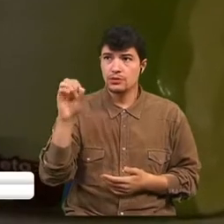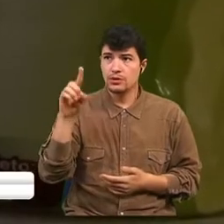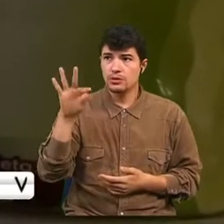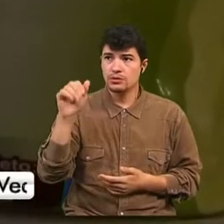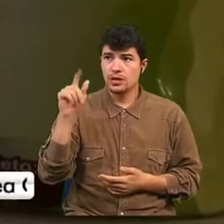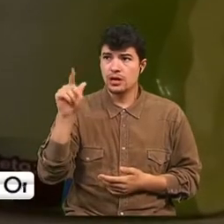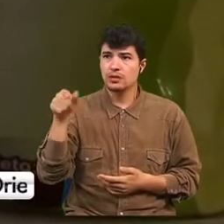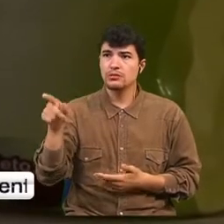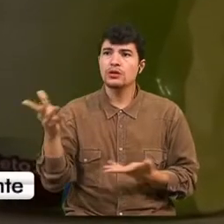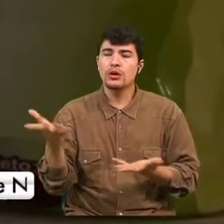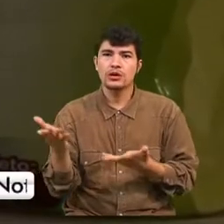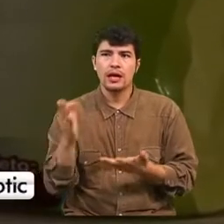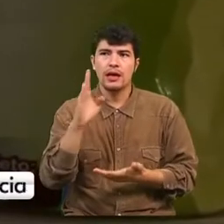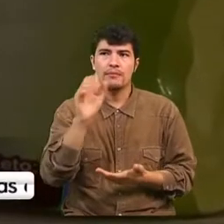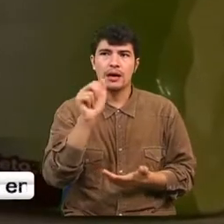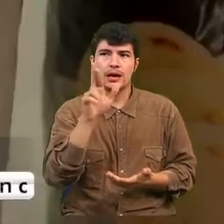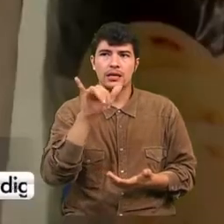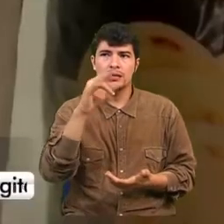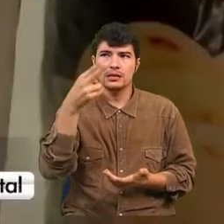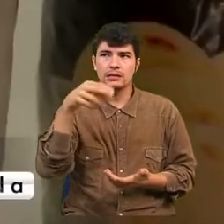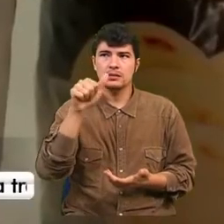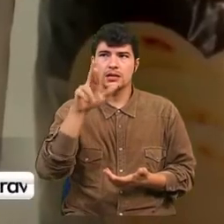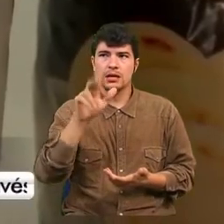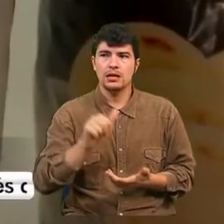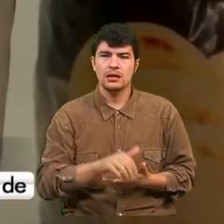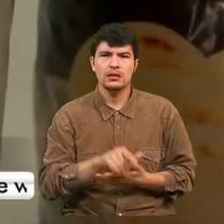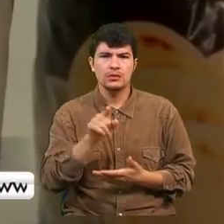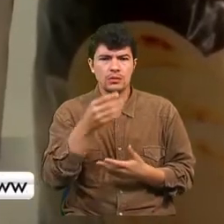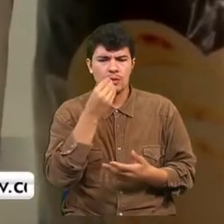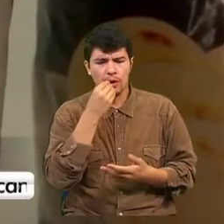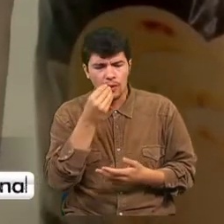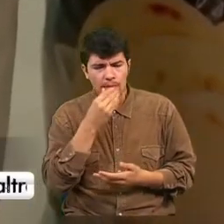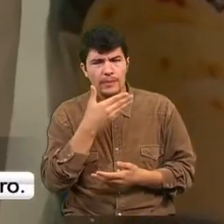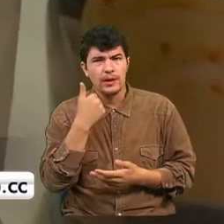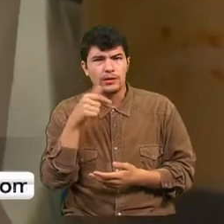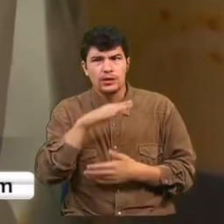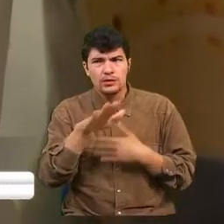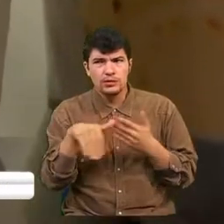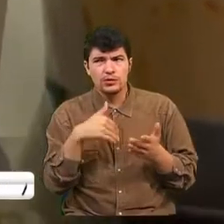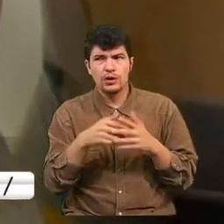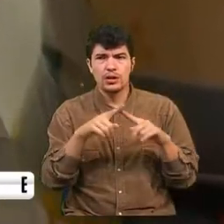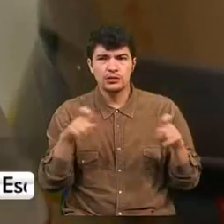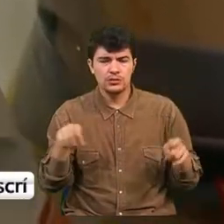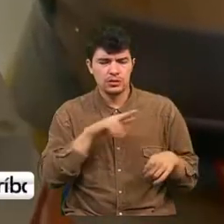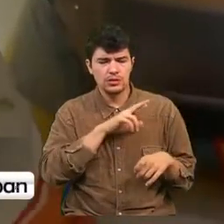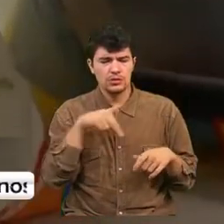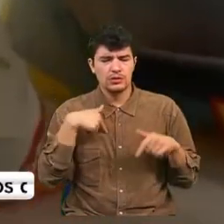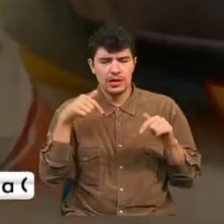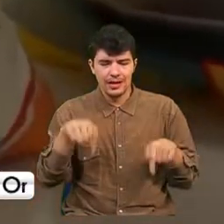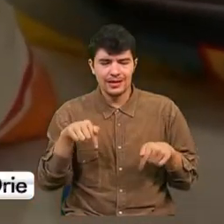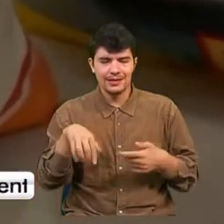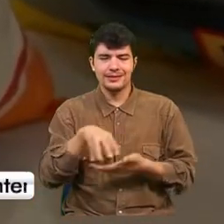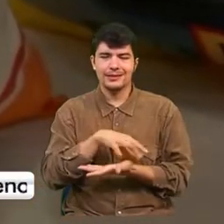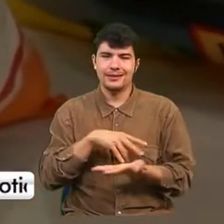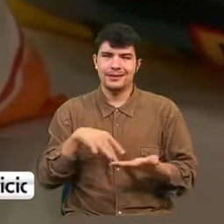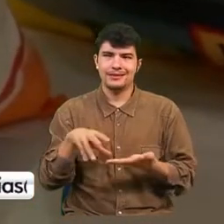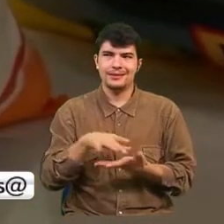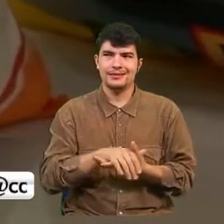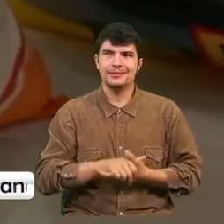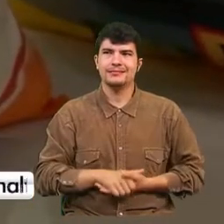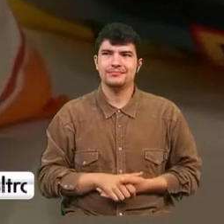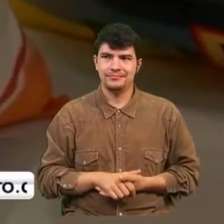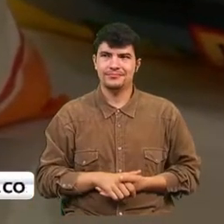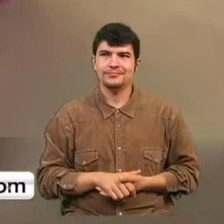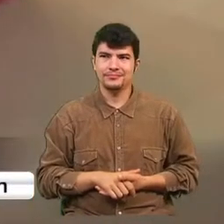son de Barichara. En vez de ir al supermercado, consuman esas tostadas, todos los productos nuestros que tenemos ahora aquí en el departamento, que